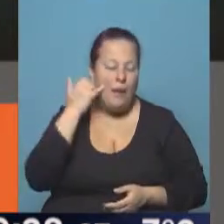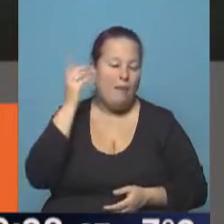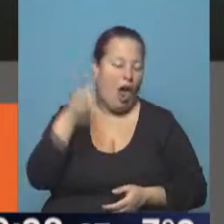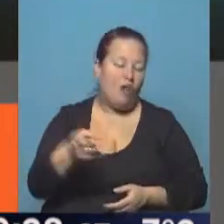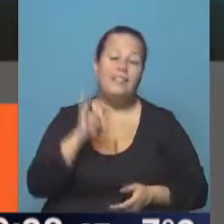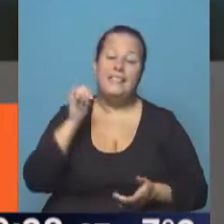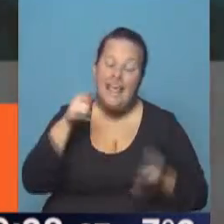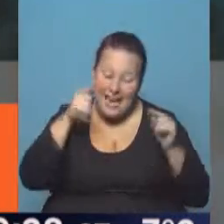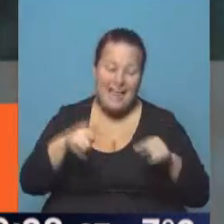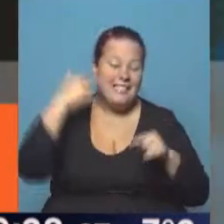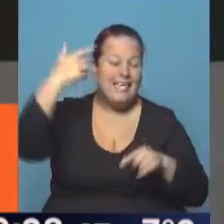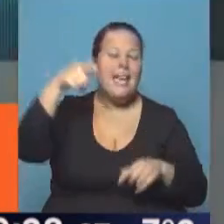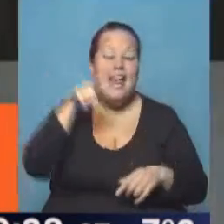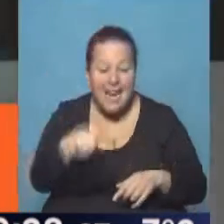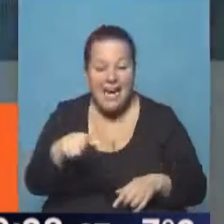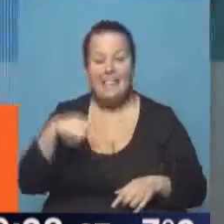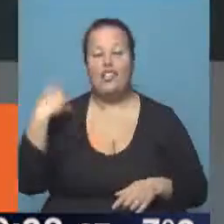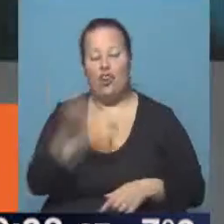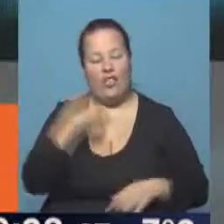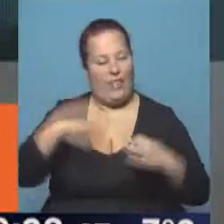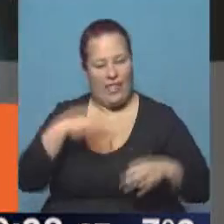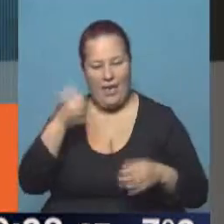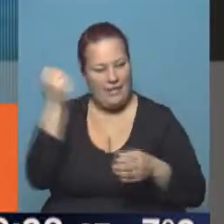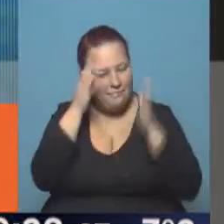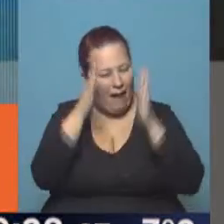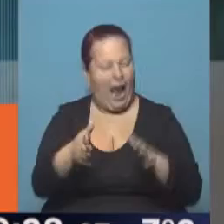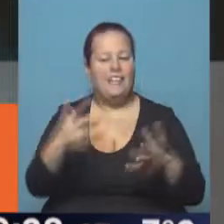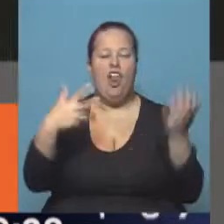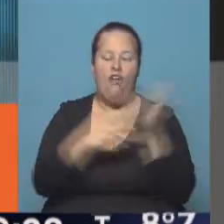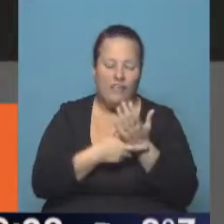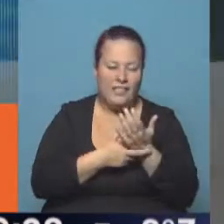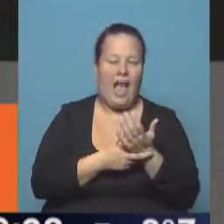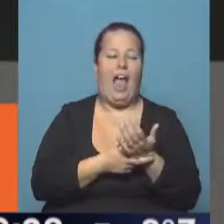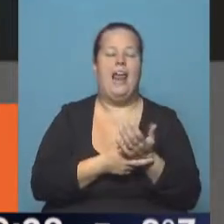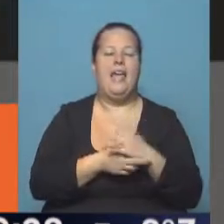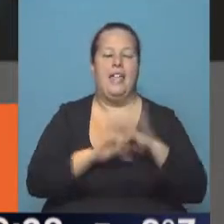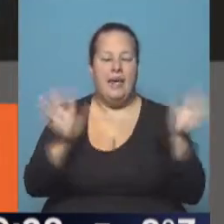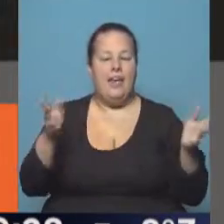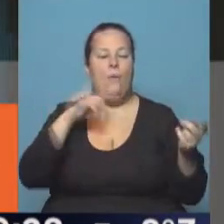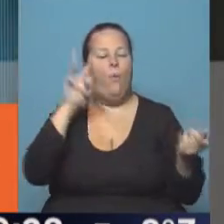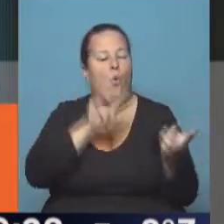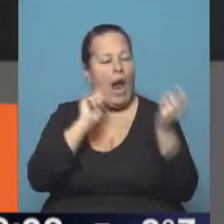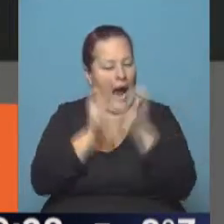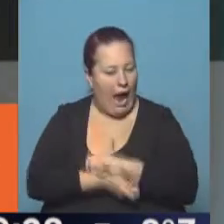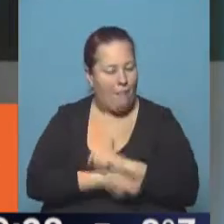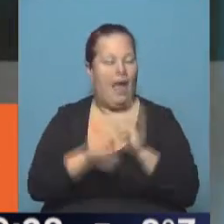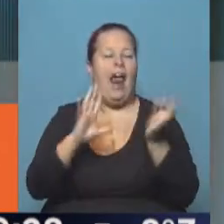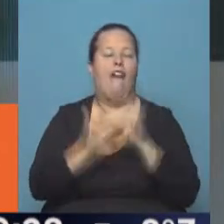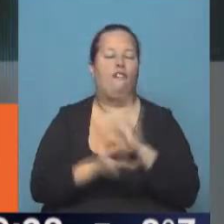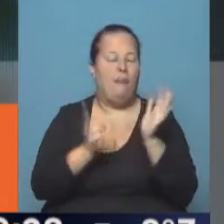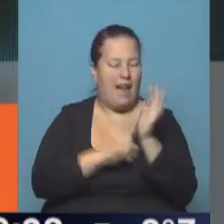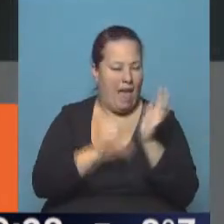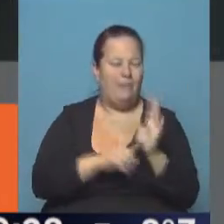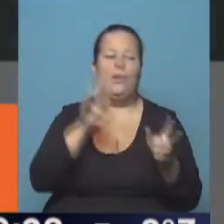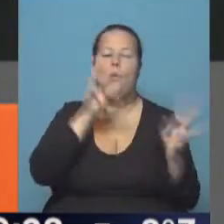eso es la perspectiva, eso es lo que nosotros tenemos que hacer hincapié, los fiscales, en cambiar las reglas del juego, en